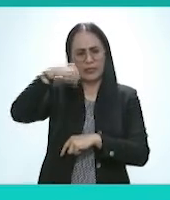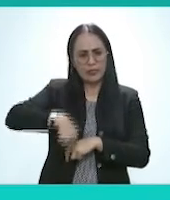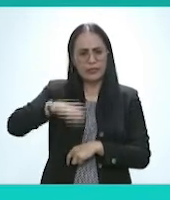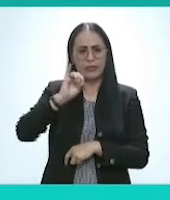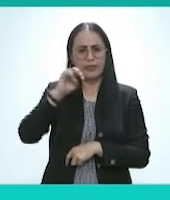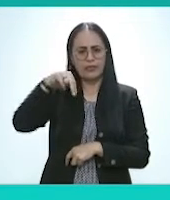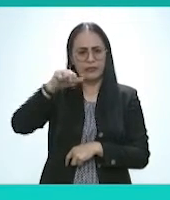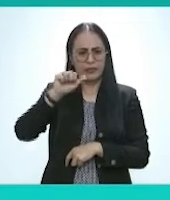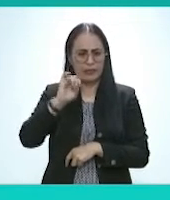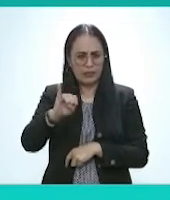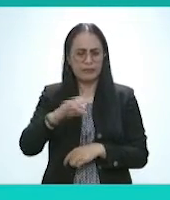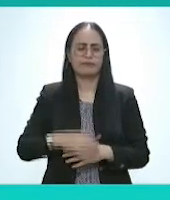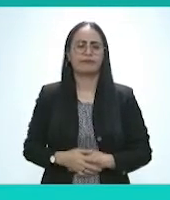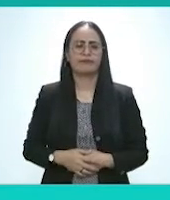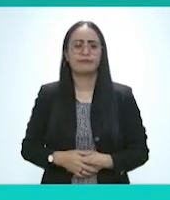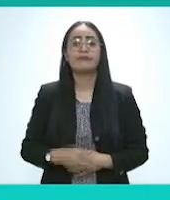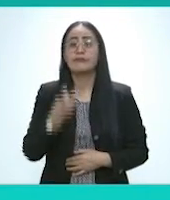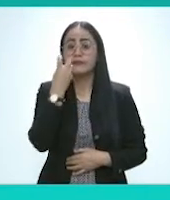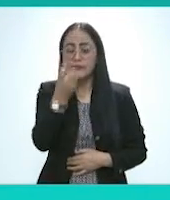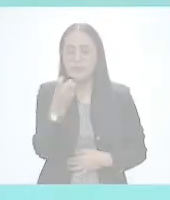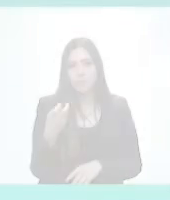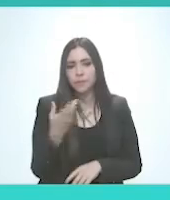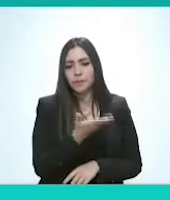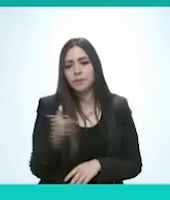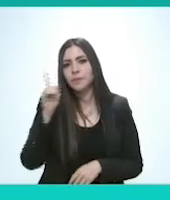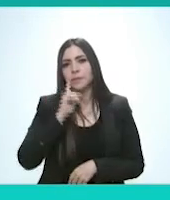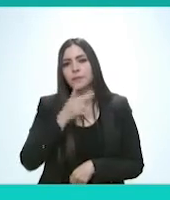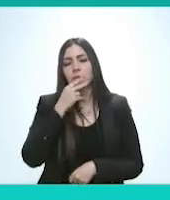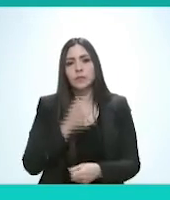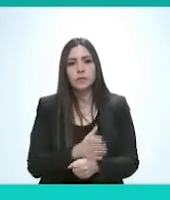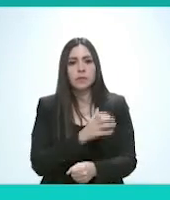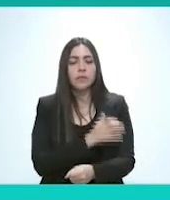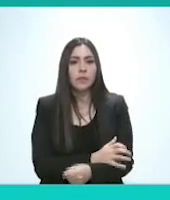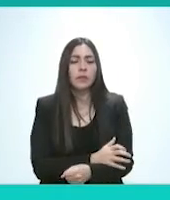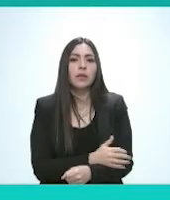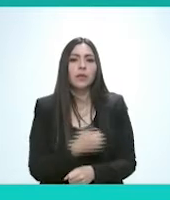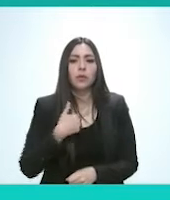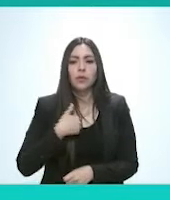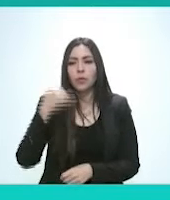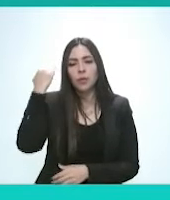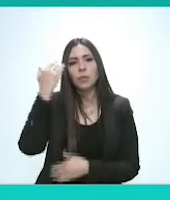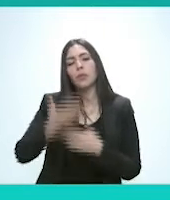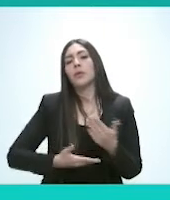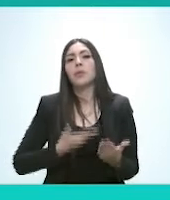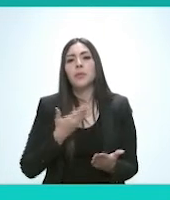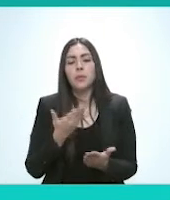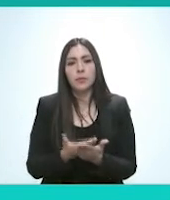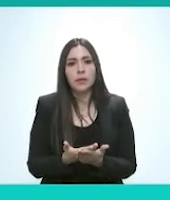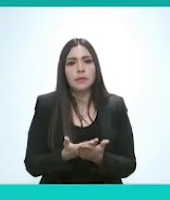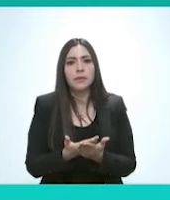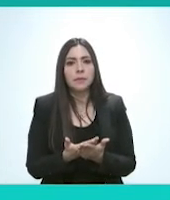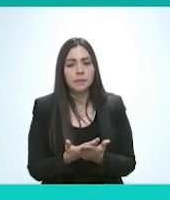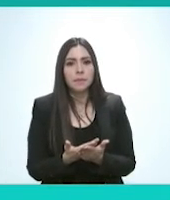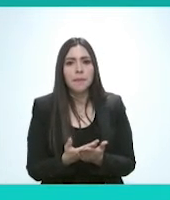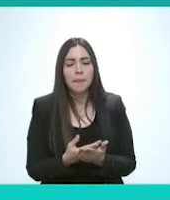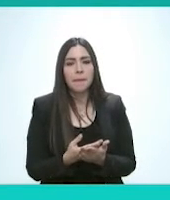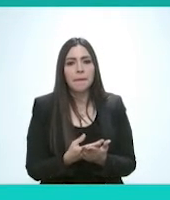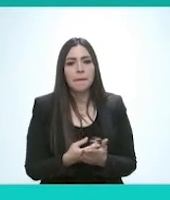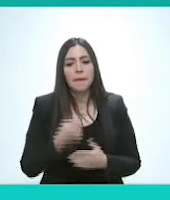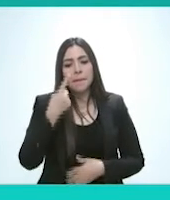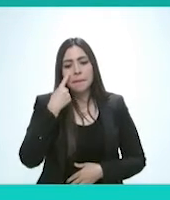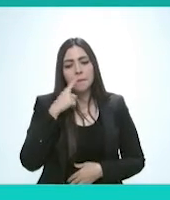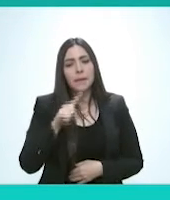que es la parte en la que el inai entra en potencia el sentido que les propongo a ustedes es la de o el de